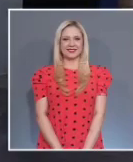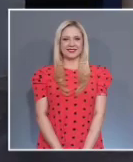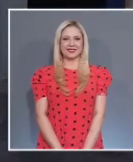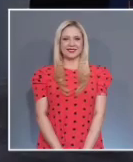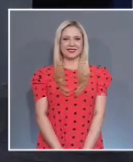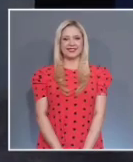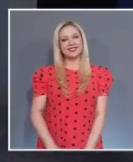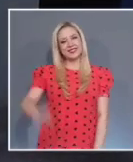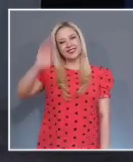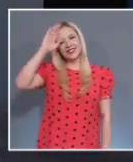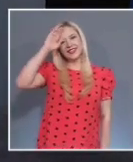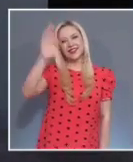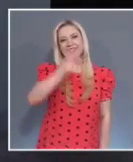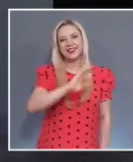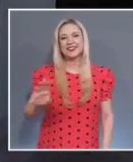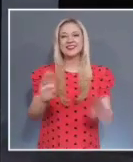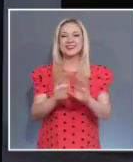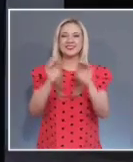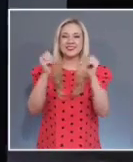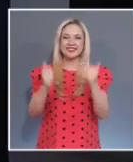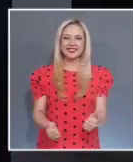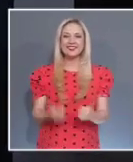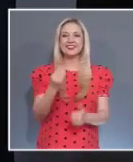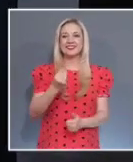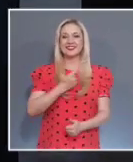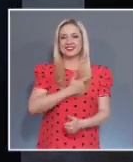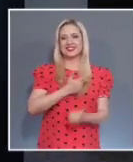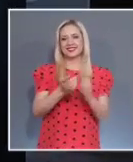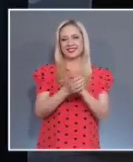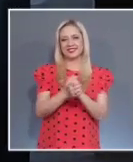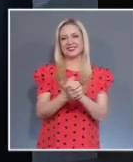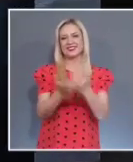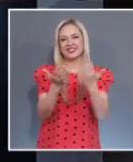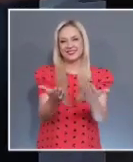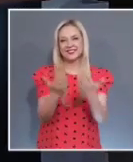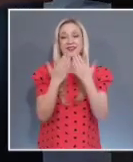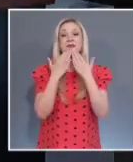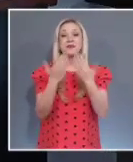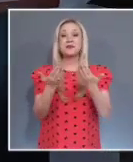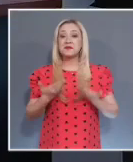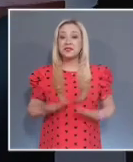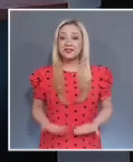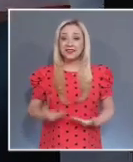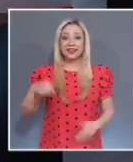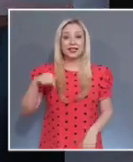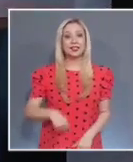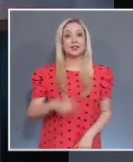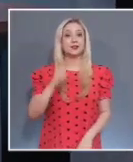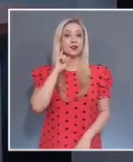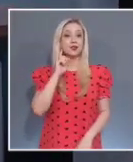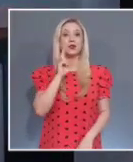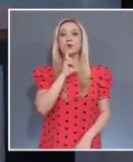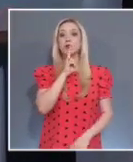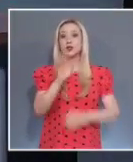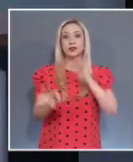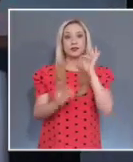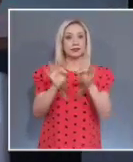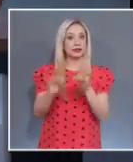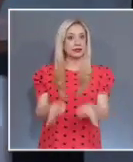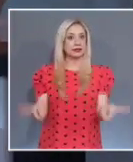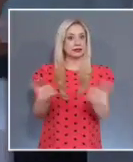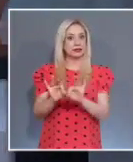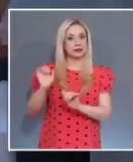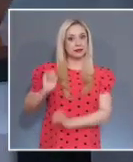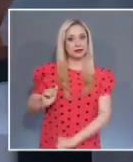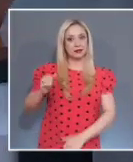¿qué tal? ¿Cómo le va? Qué gusto saludarle. Bienvenido, bienvenida a la información jurídica más importante, pero también y sin duda a la